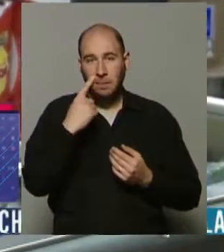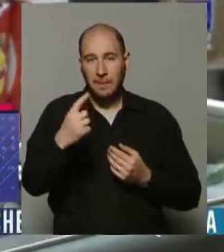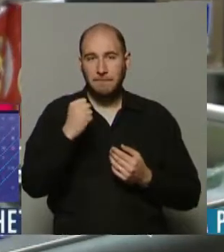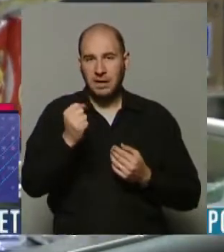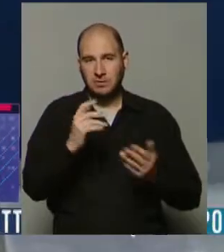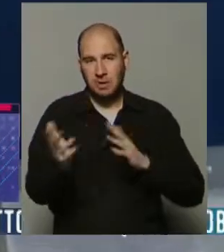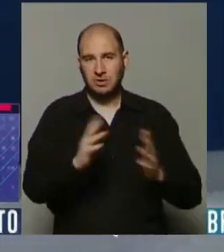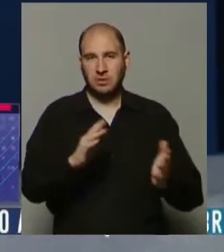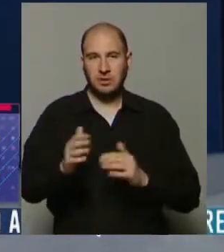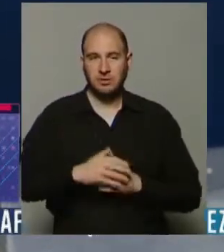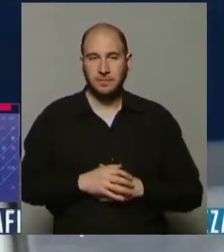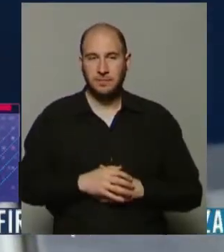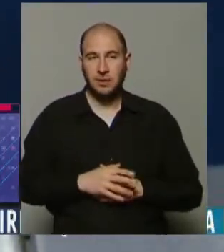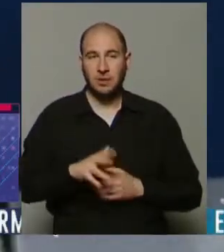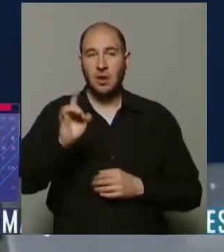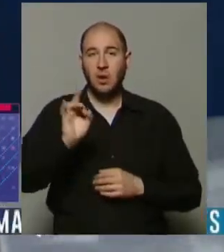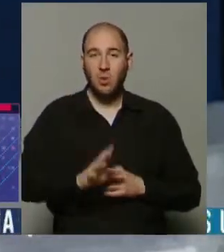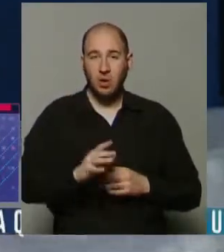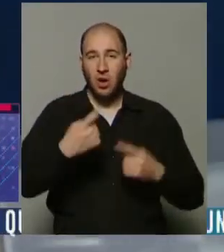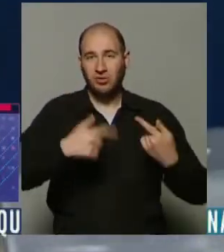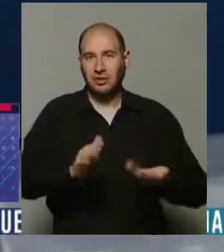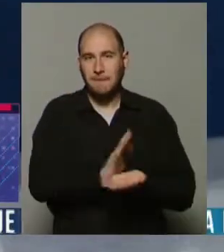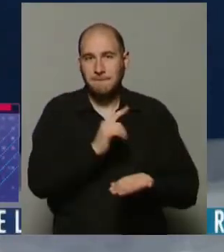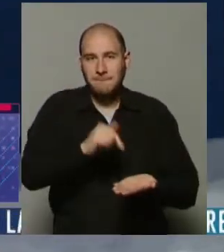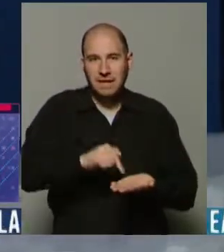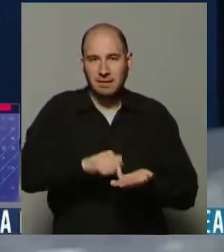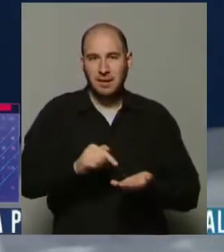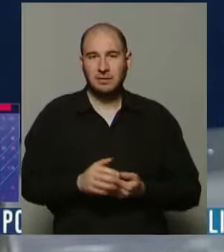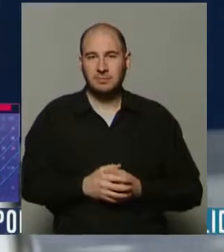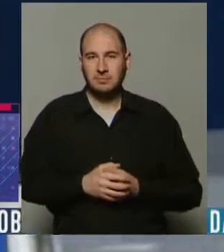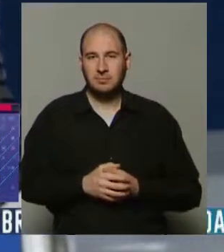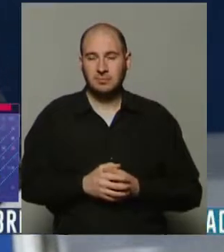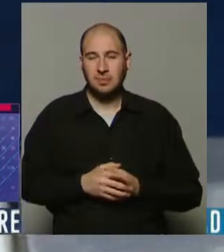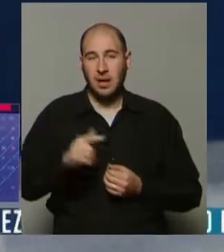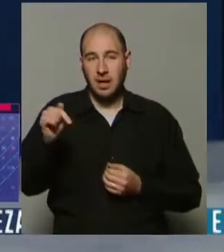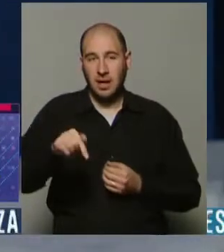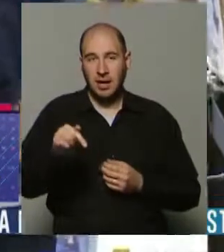pesos aproximadamente, y solamente para cubrir necesidades mínimas. Con lo cual, en